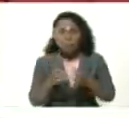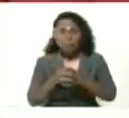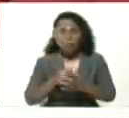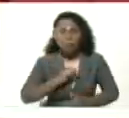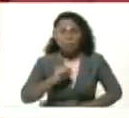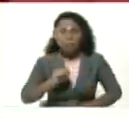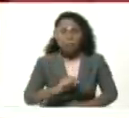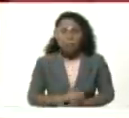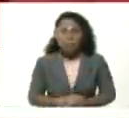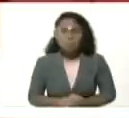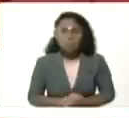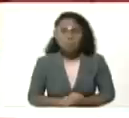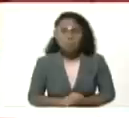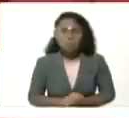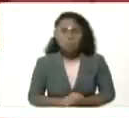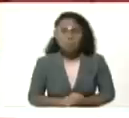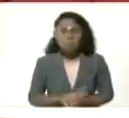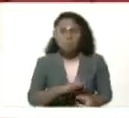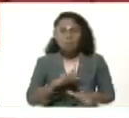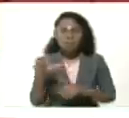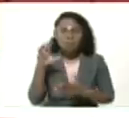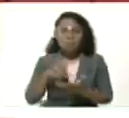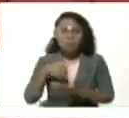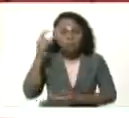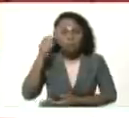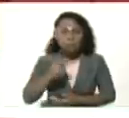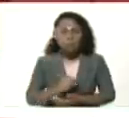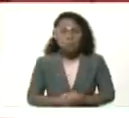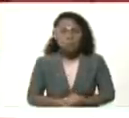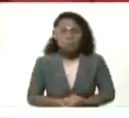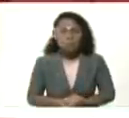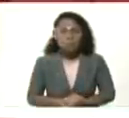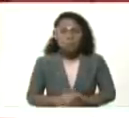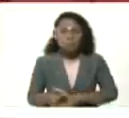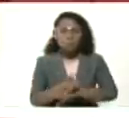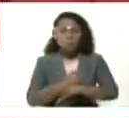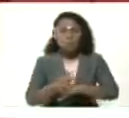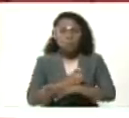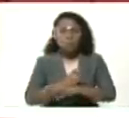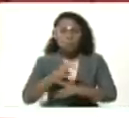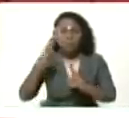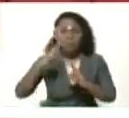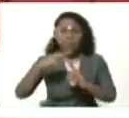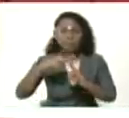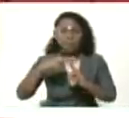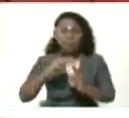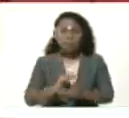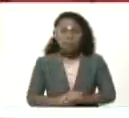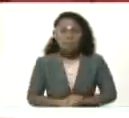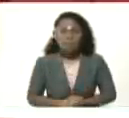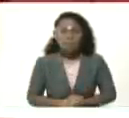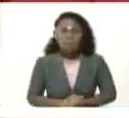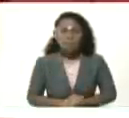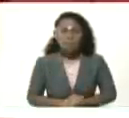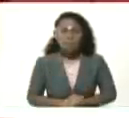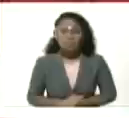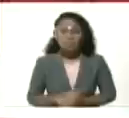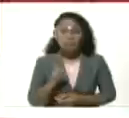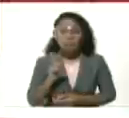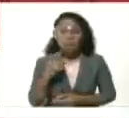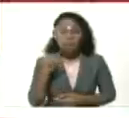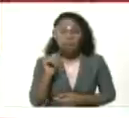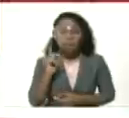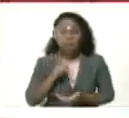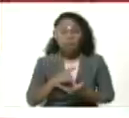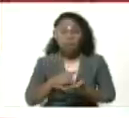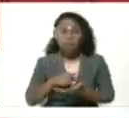Somos. Listo, el estado Sucre. Gobernación de Táchira, nada más y nada menos que el